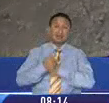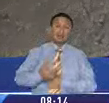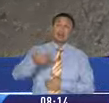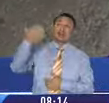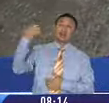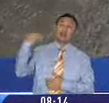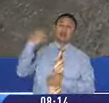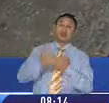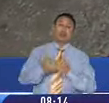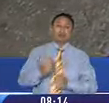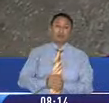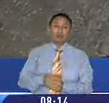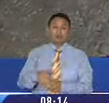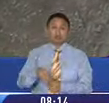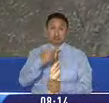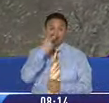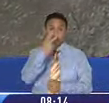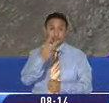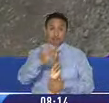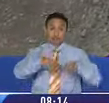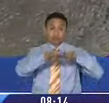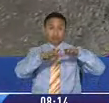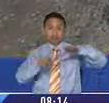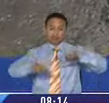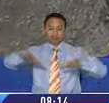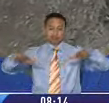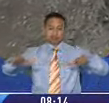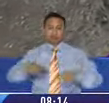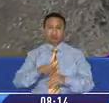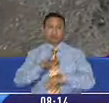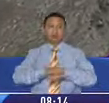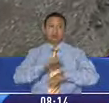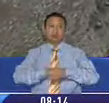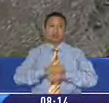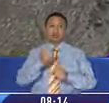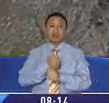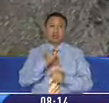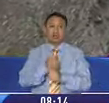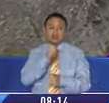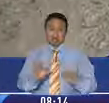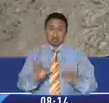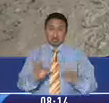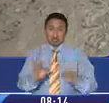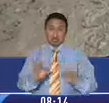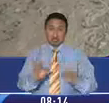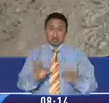vemos en imágenes precisamente este hueco, pues es debido a trabajos inconclusos, las